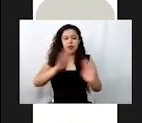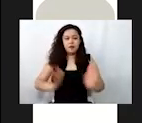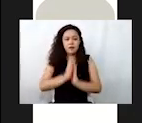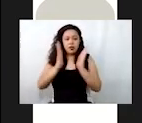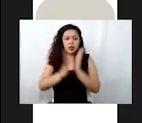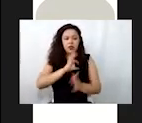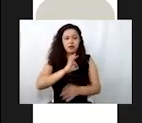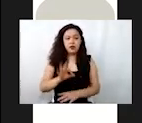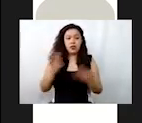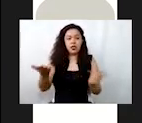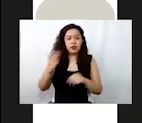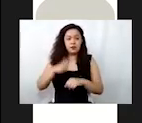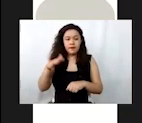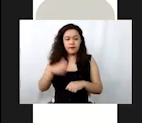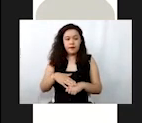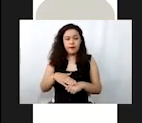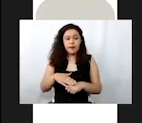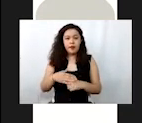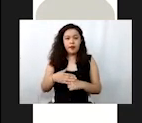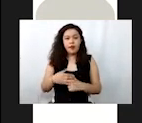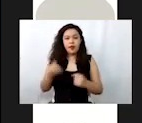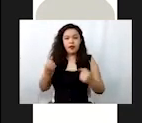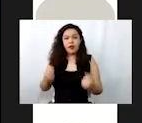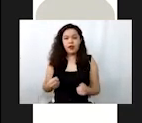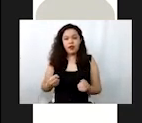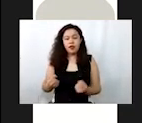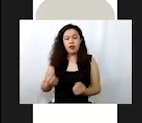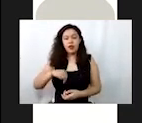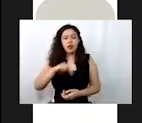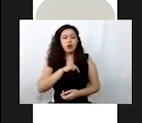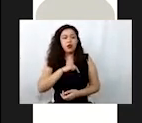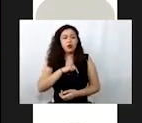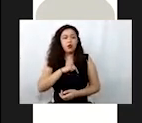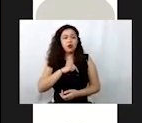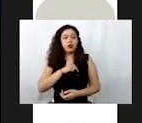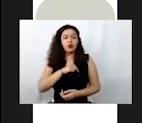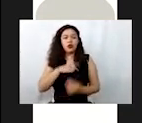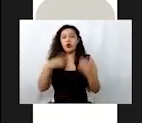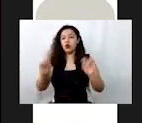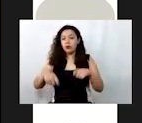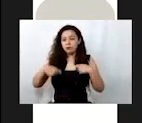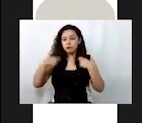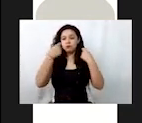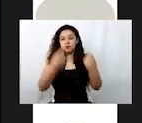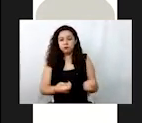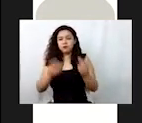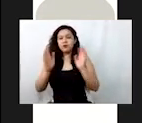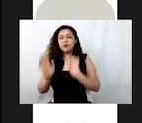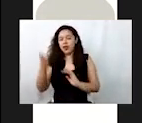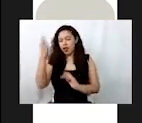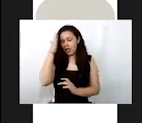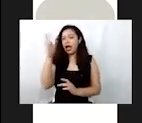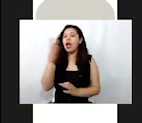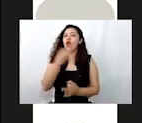y sobre todo pues asegurando de que pasemos la batuta, pasemos la palabra, repliquemos el